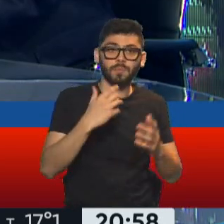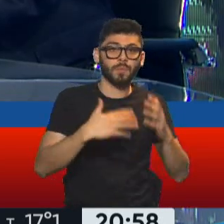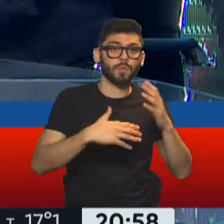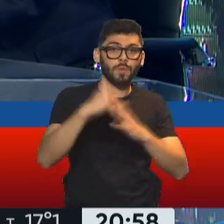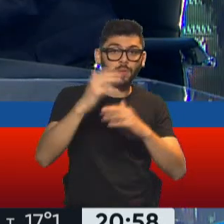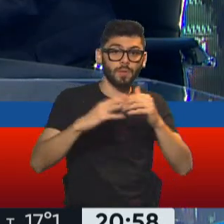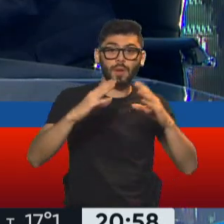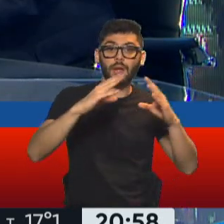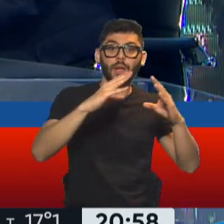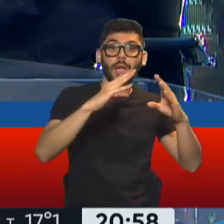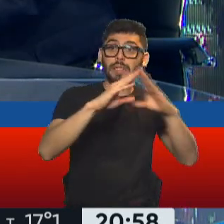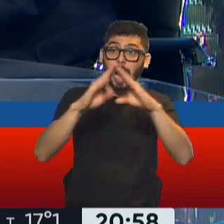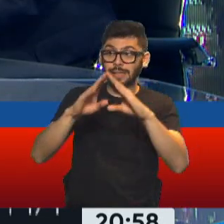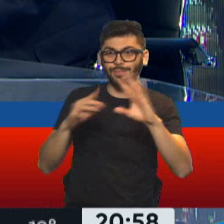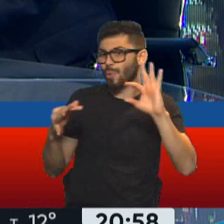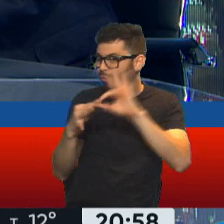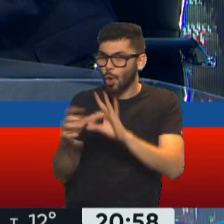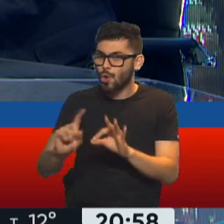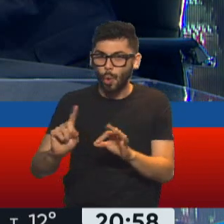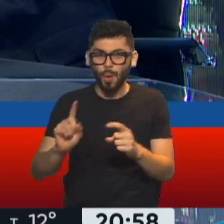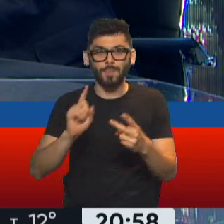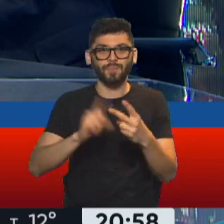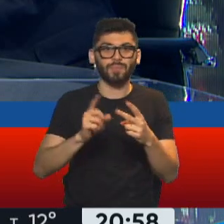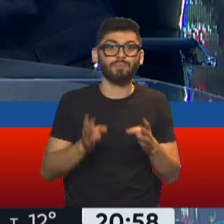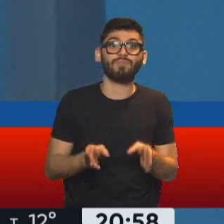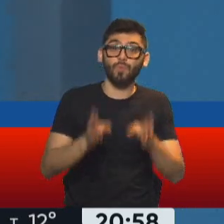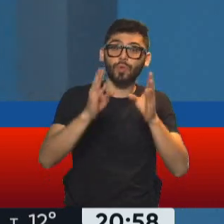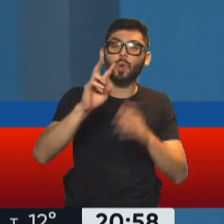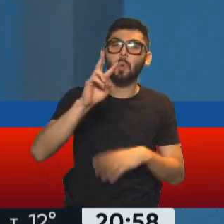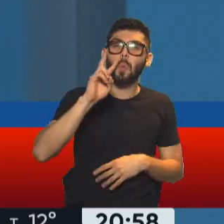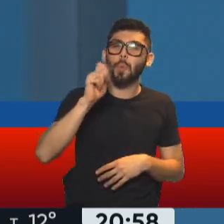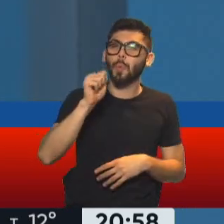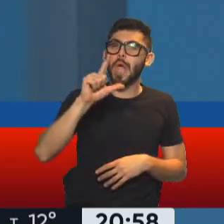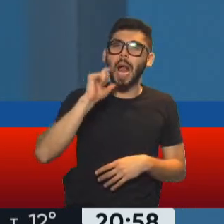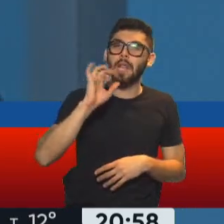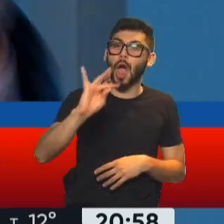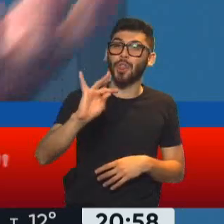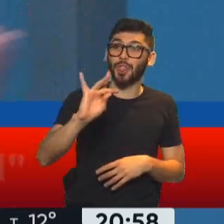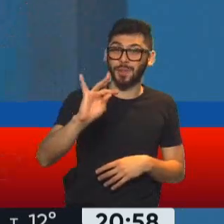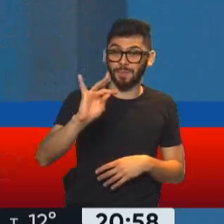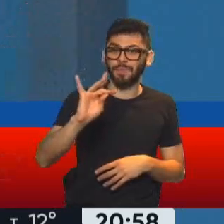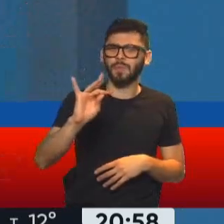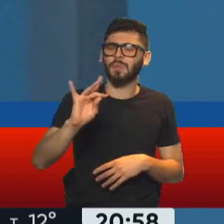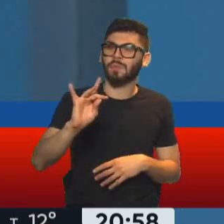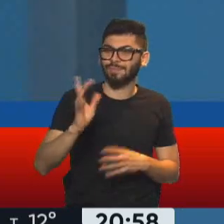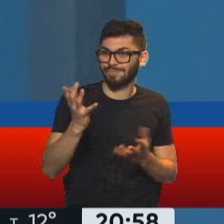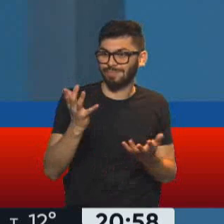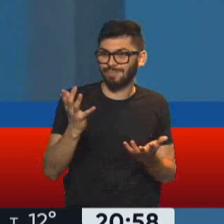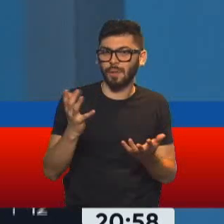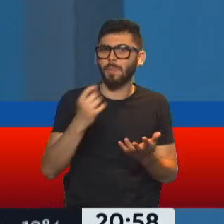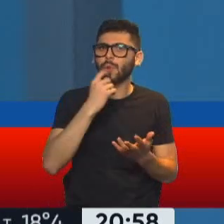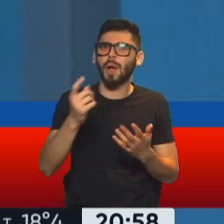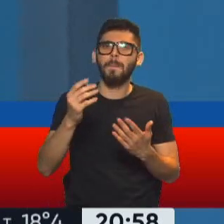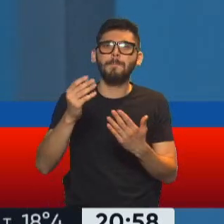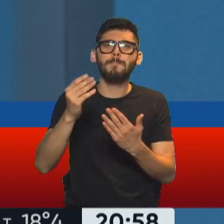está considerado, hay vialidad nacional, ¿no?, que hace rutas nacionales. Claro. ¿Cuál es el conjunto de los